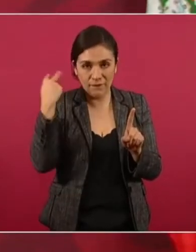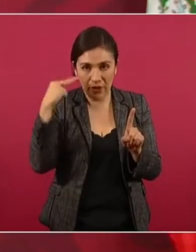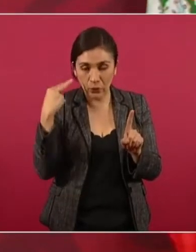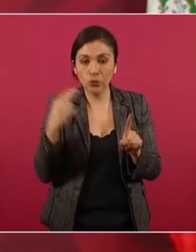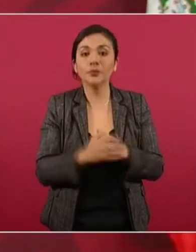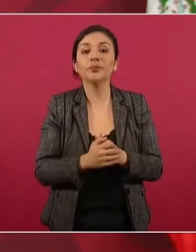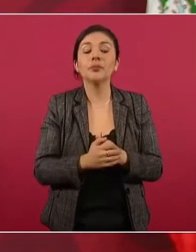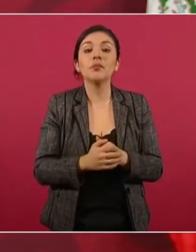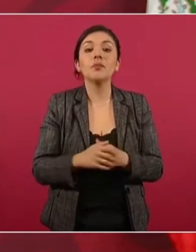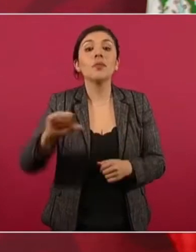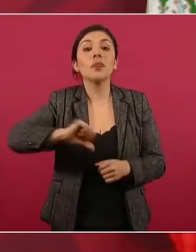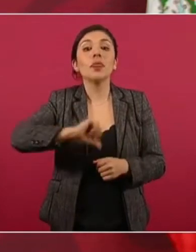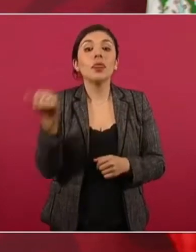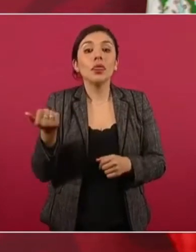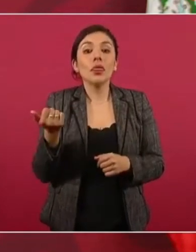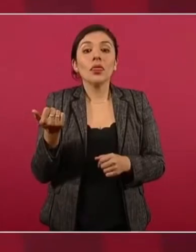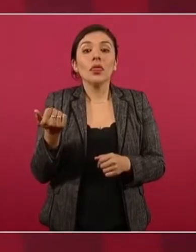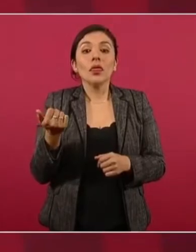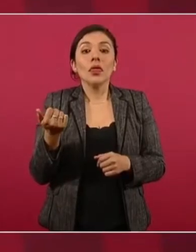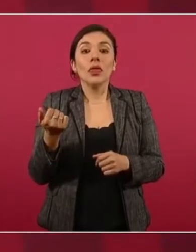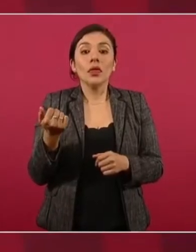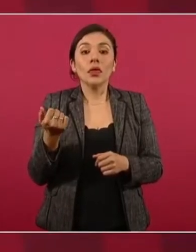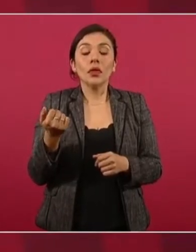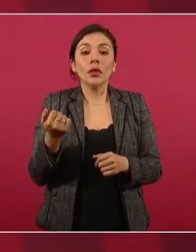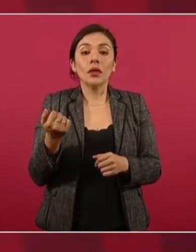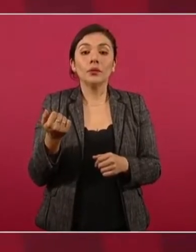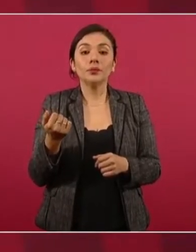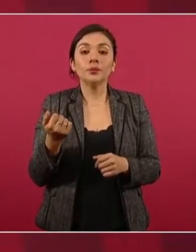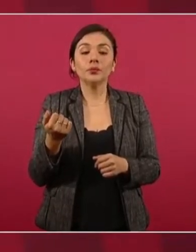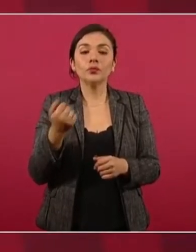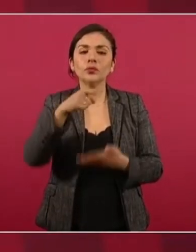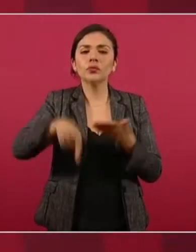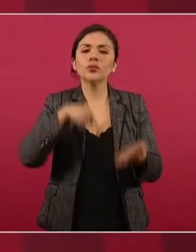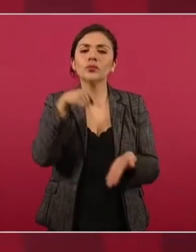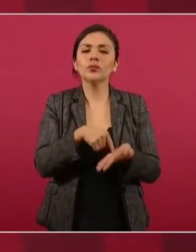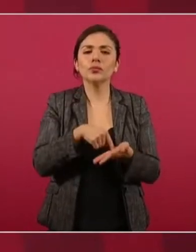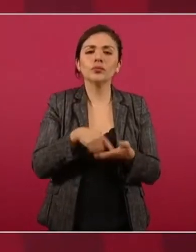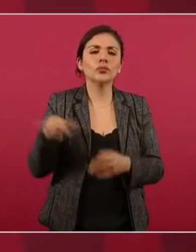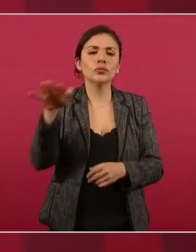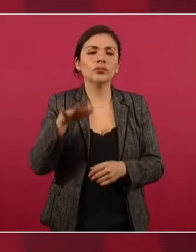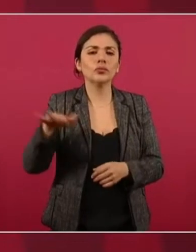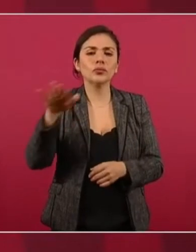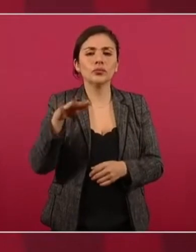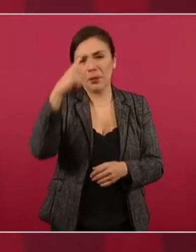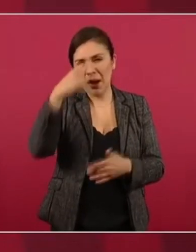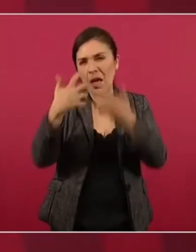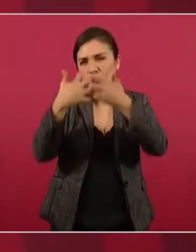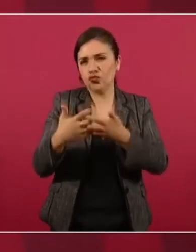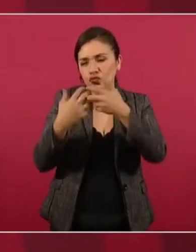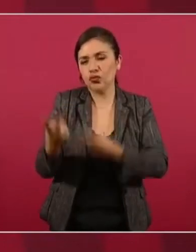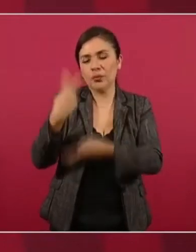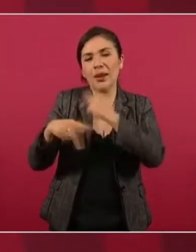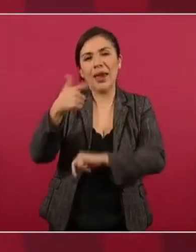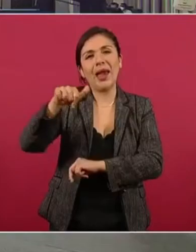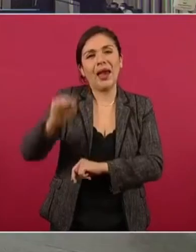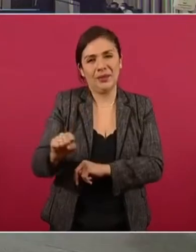la explotación de una zona de producción de gas